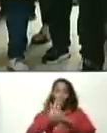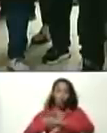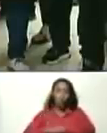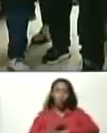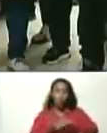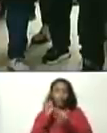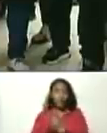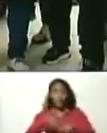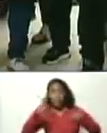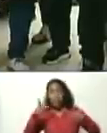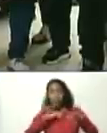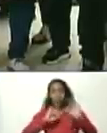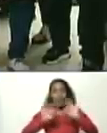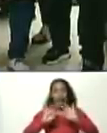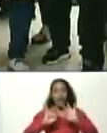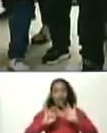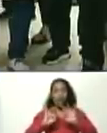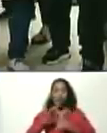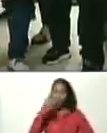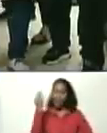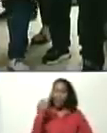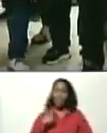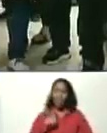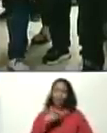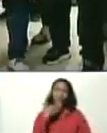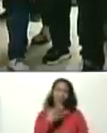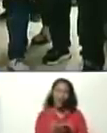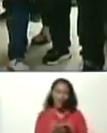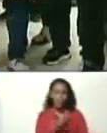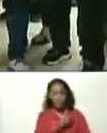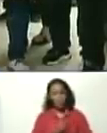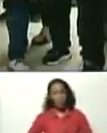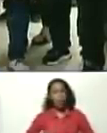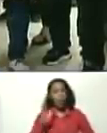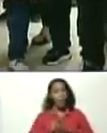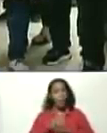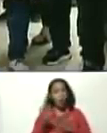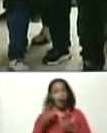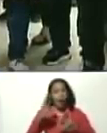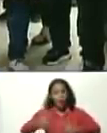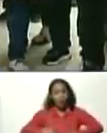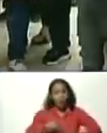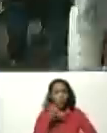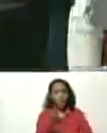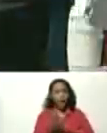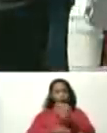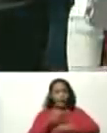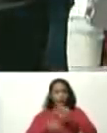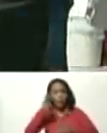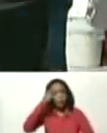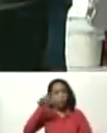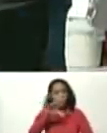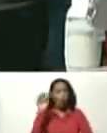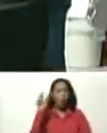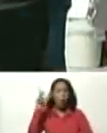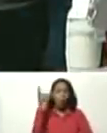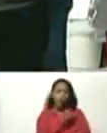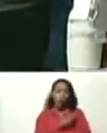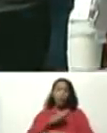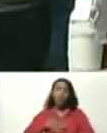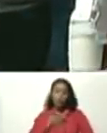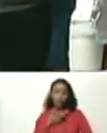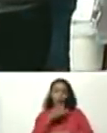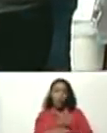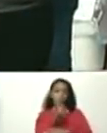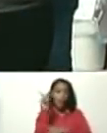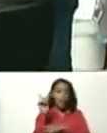este tremendo espectáculo. Y de verdad quiero agradecerle, presidente, porque el esfuerzo que usted ha hecho para que este pueblo esté vacunado y pueda ir a